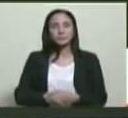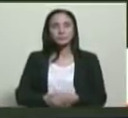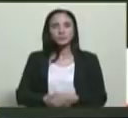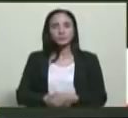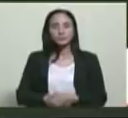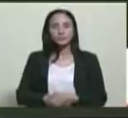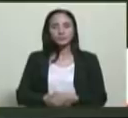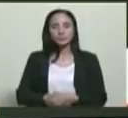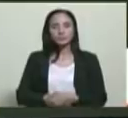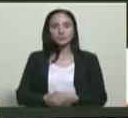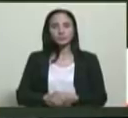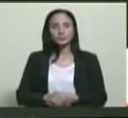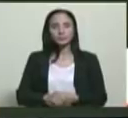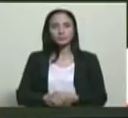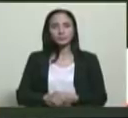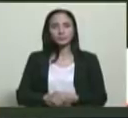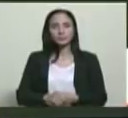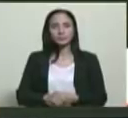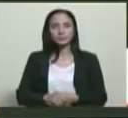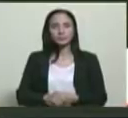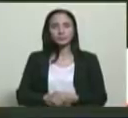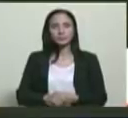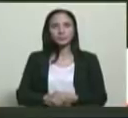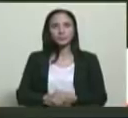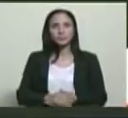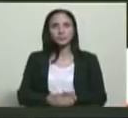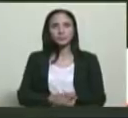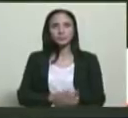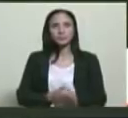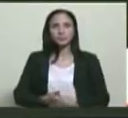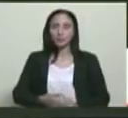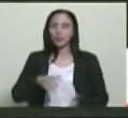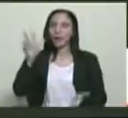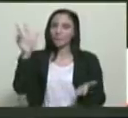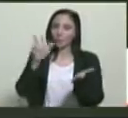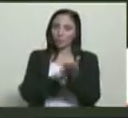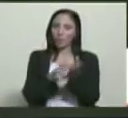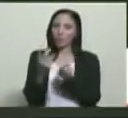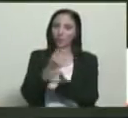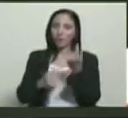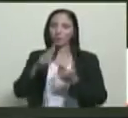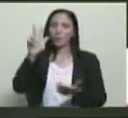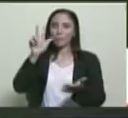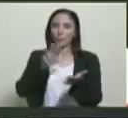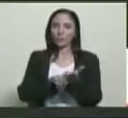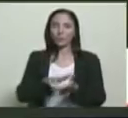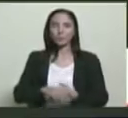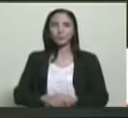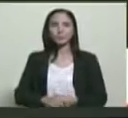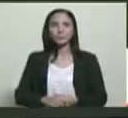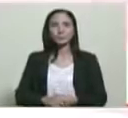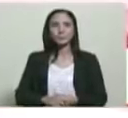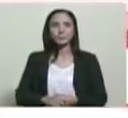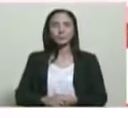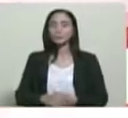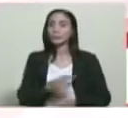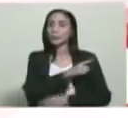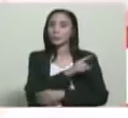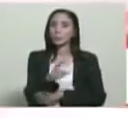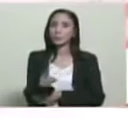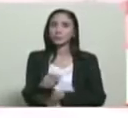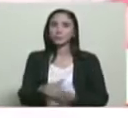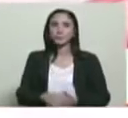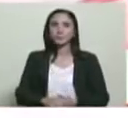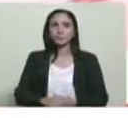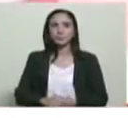de Venezuela, Agropatria y del Agro. Aprobado los códigos para la juventud. ¡Cúmplase!